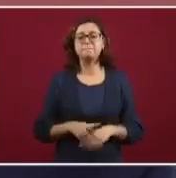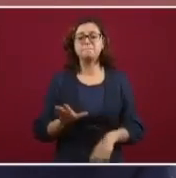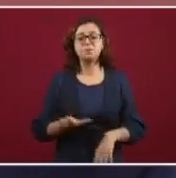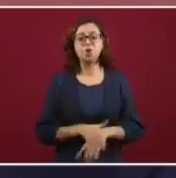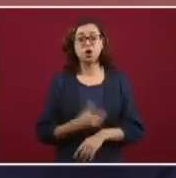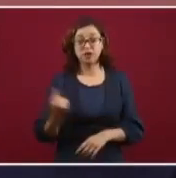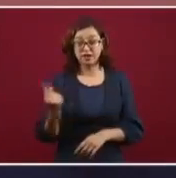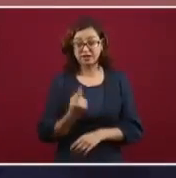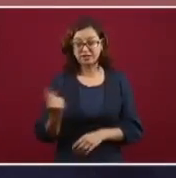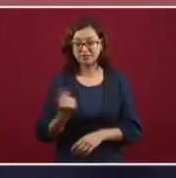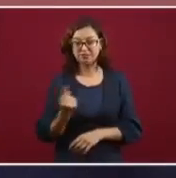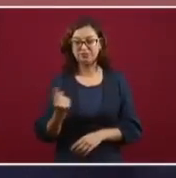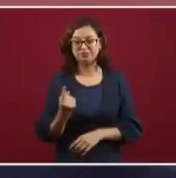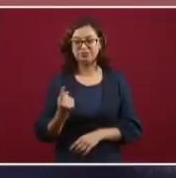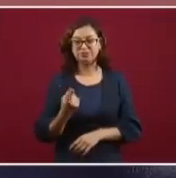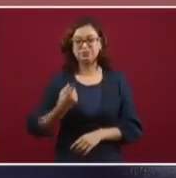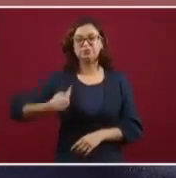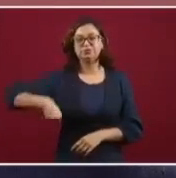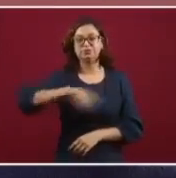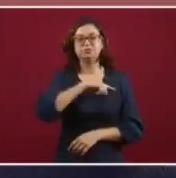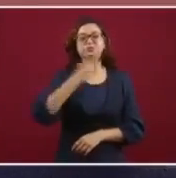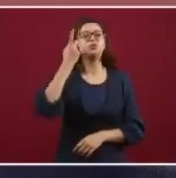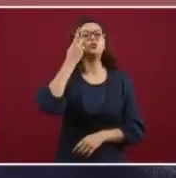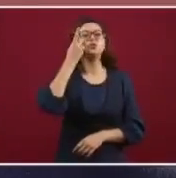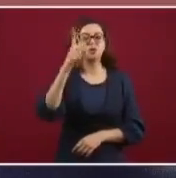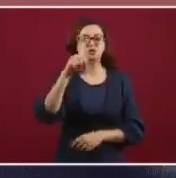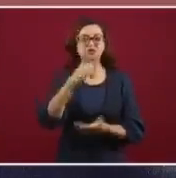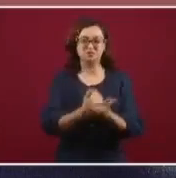somos dueños o decidimos